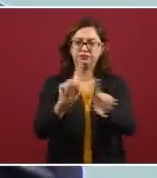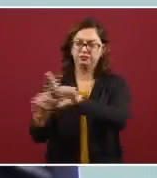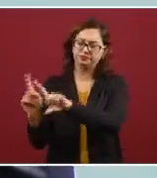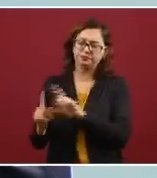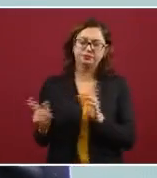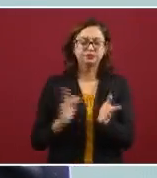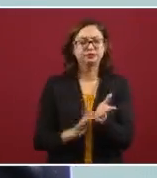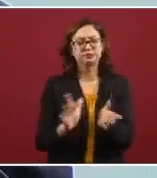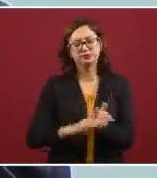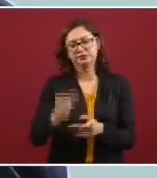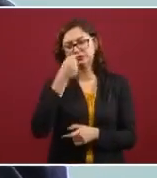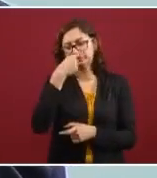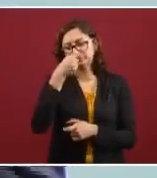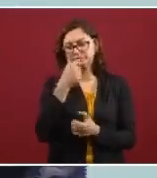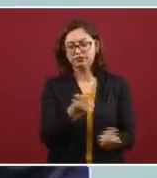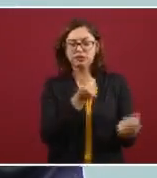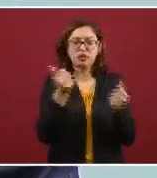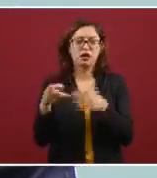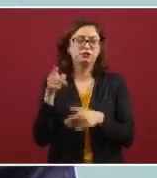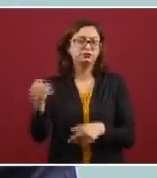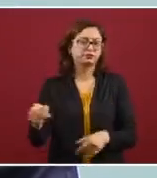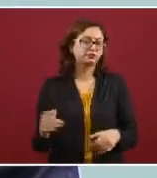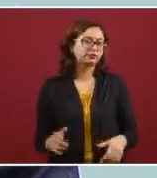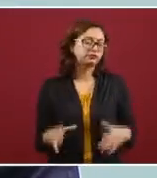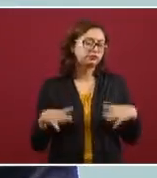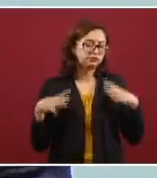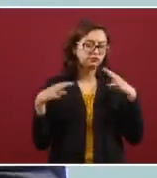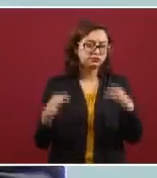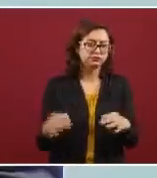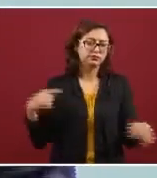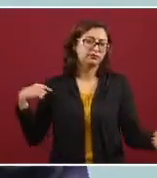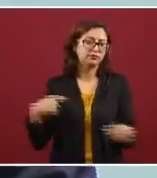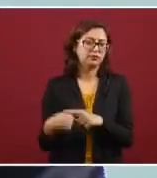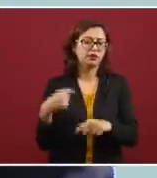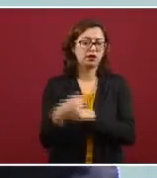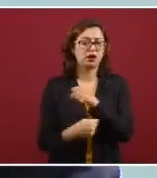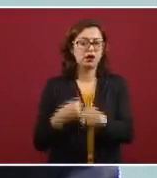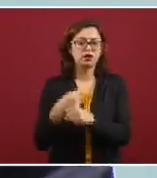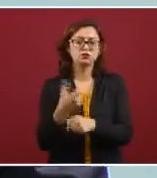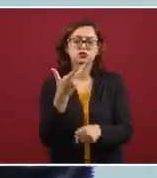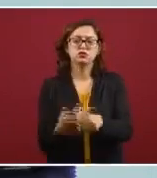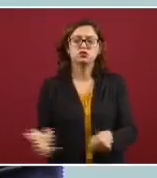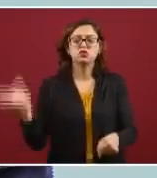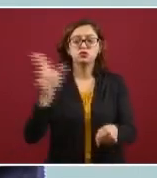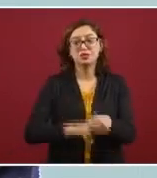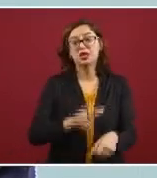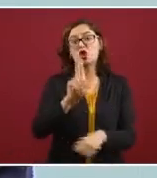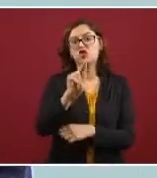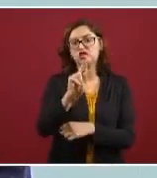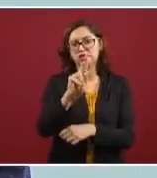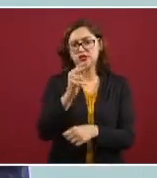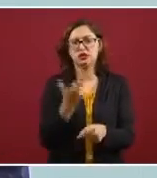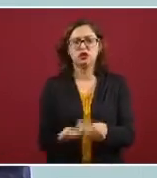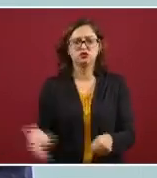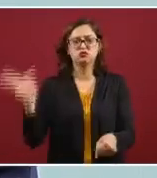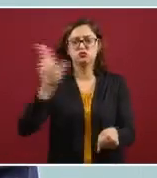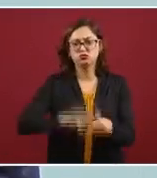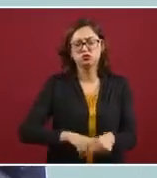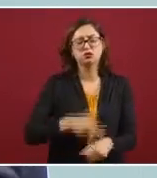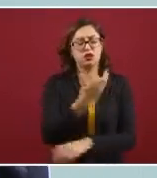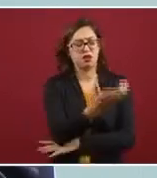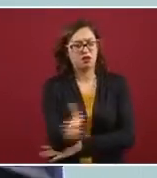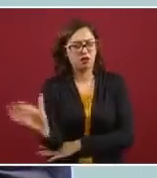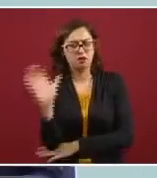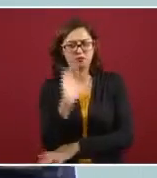donde se instalaron durante estos años los hospitales, 80 hospitales